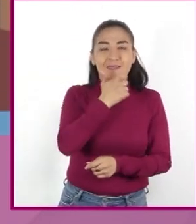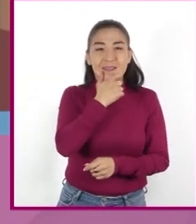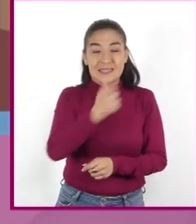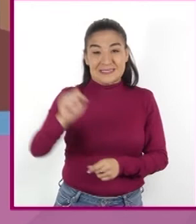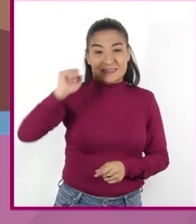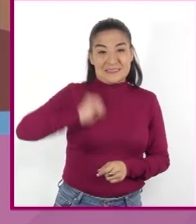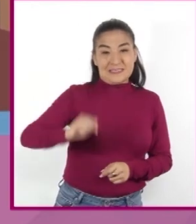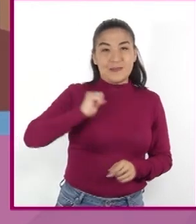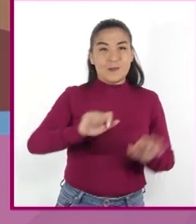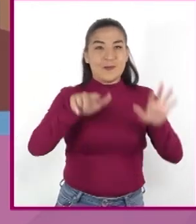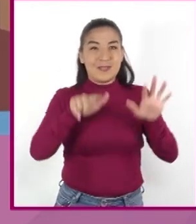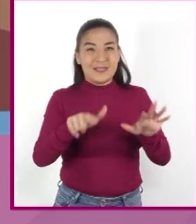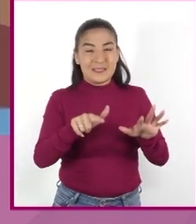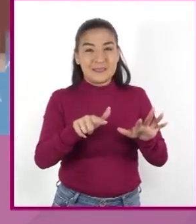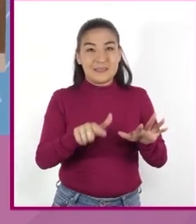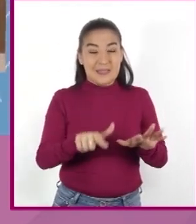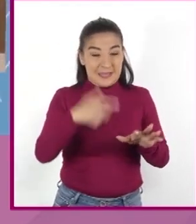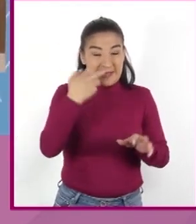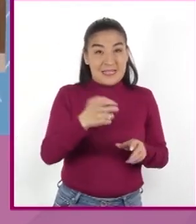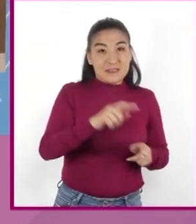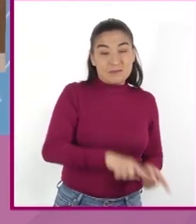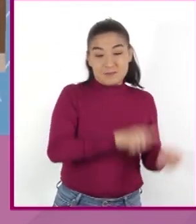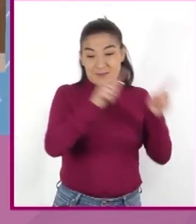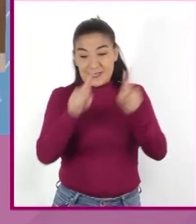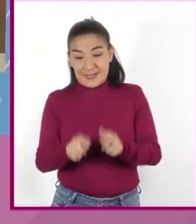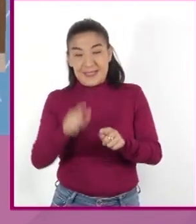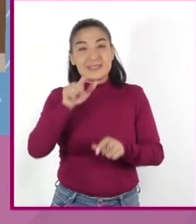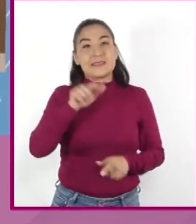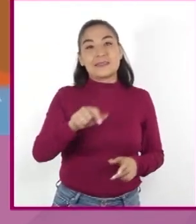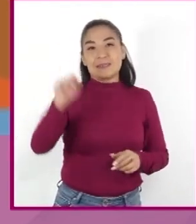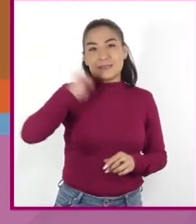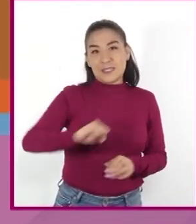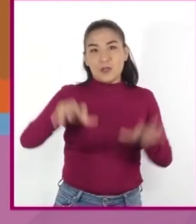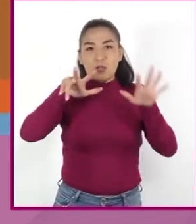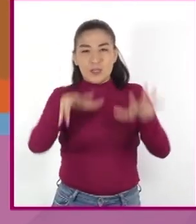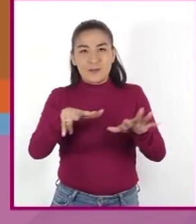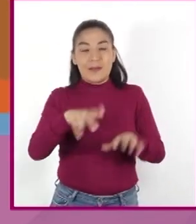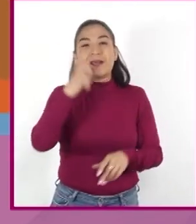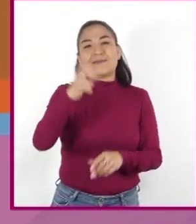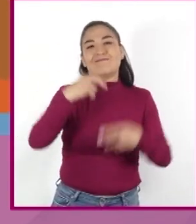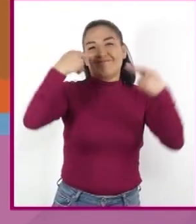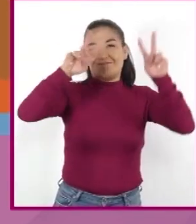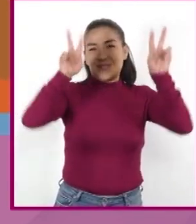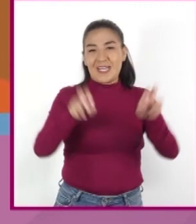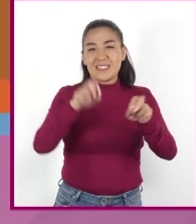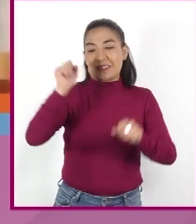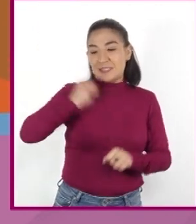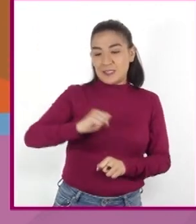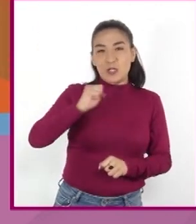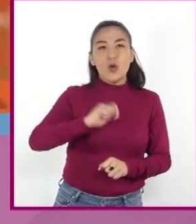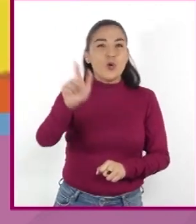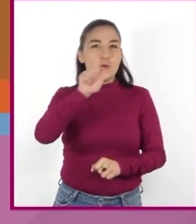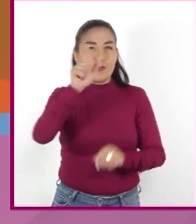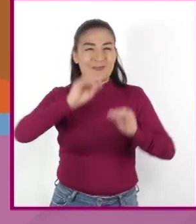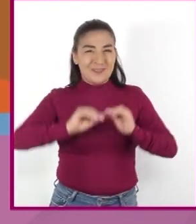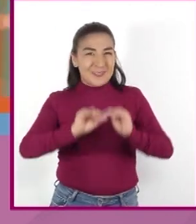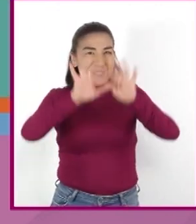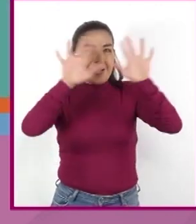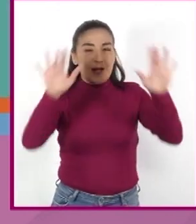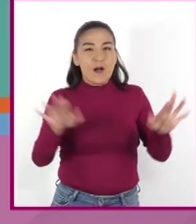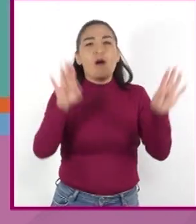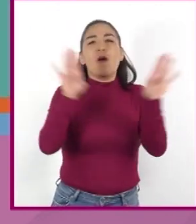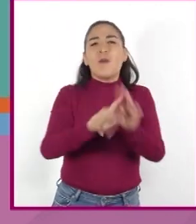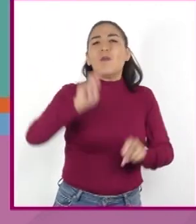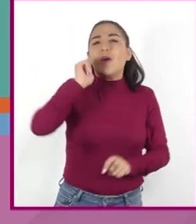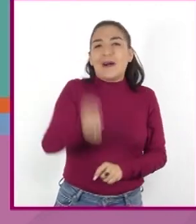siglo XVII, pero fue hasta el siglo XVIII, en el llamado Siglo de las Luces, cuando este movimiento tuvo